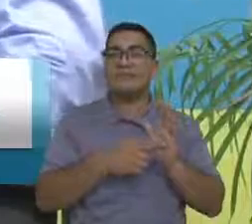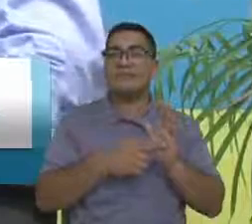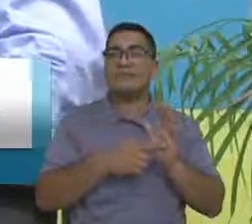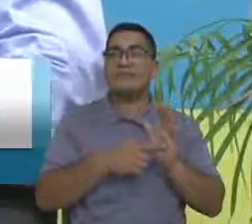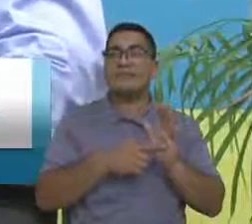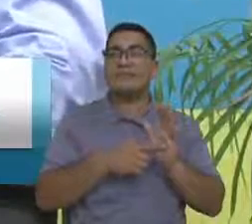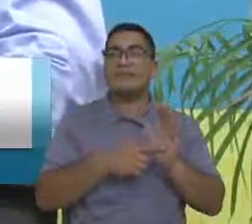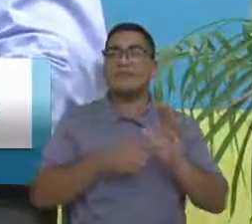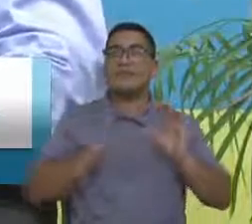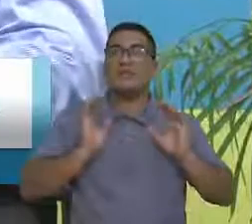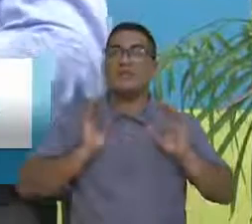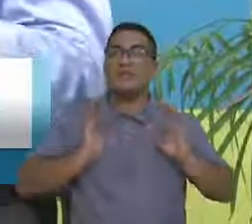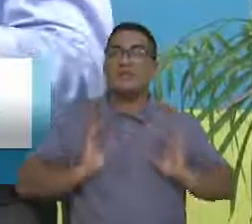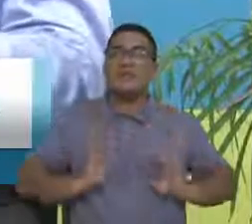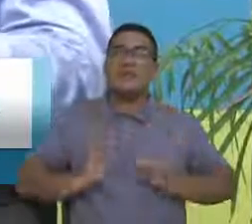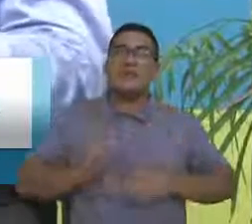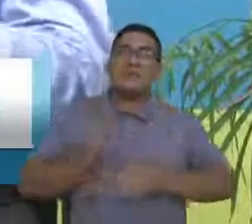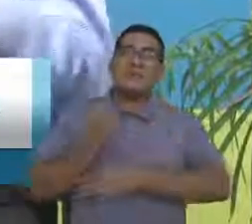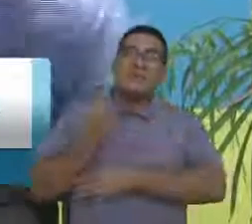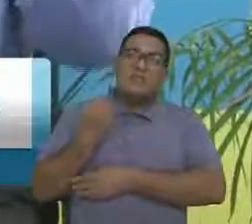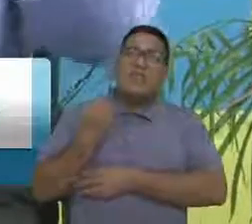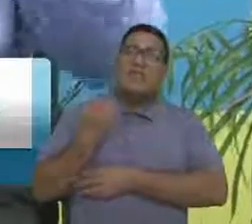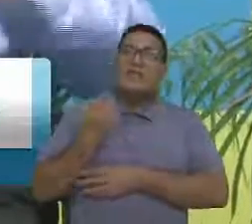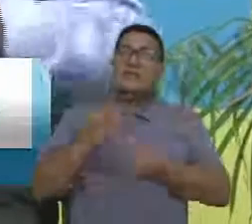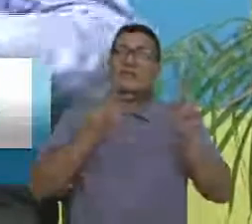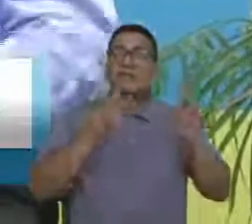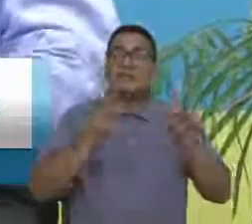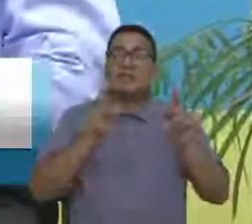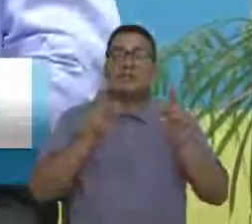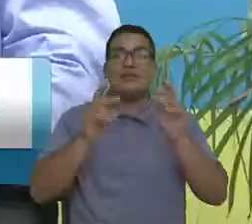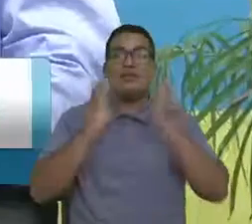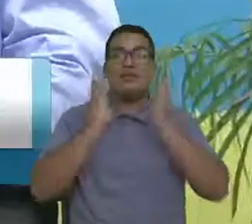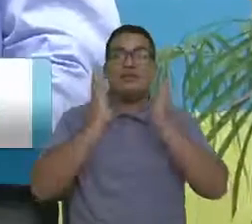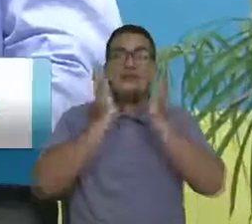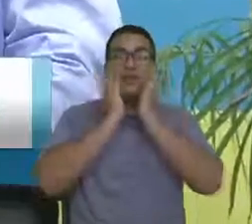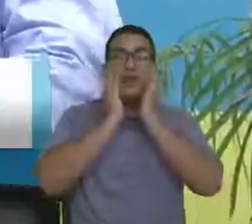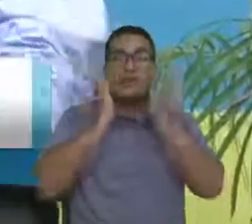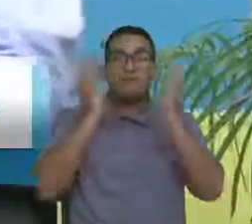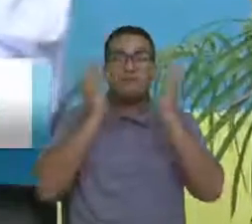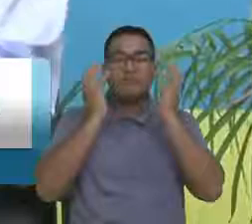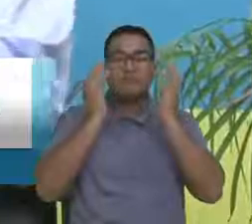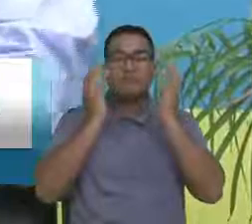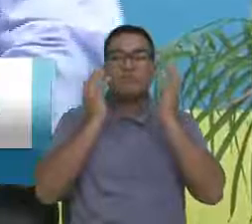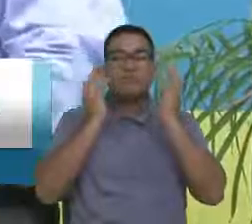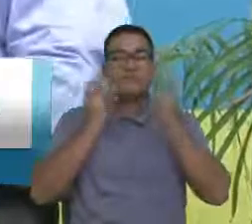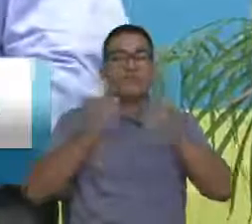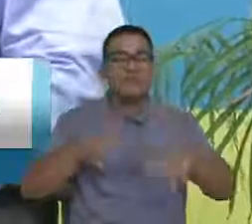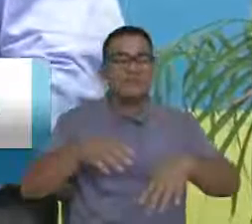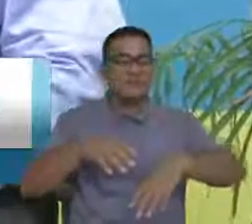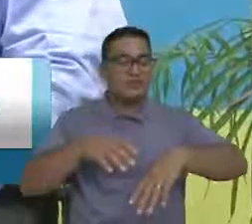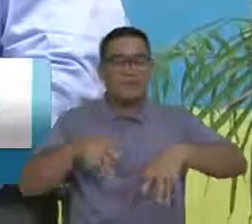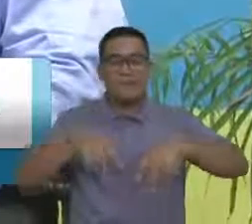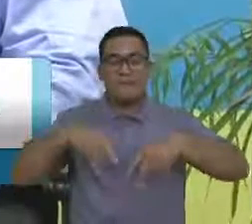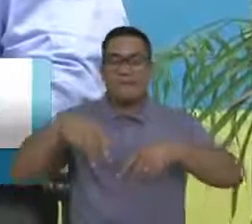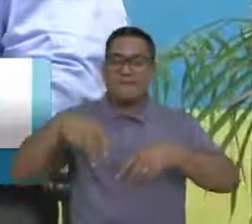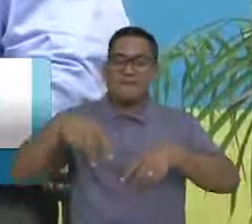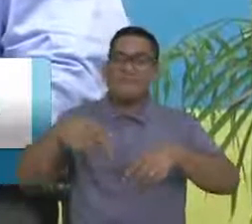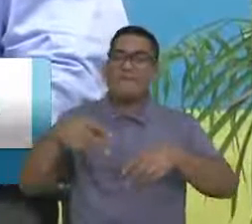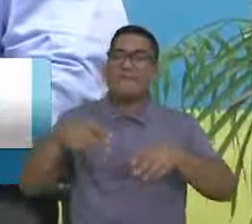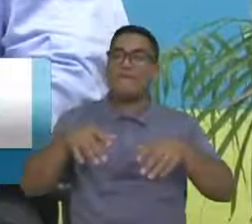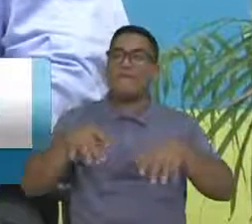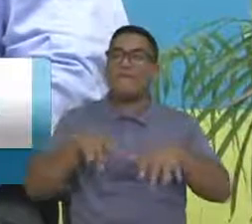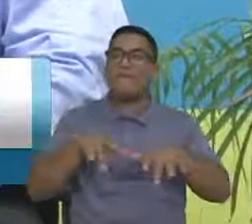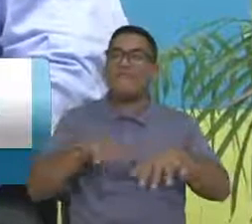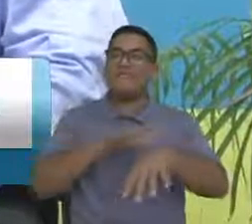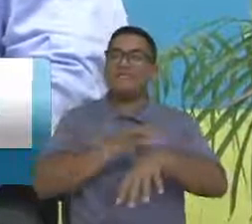en el cuerpo, que ustedes verán algunos pacientes que tienen la cara un poquito inflamada, los pies inflamados, aparte de